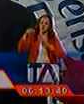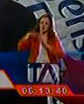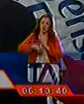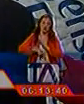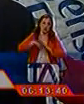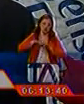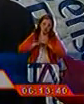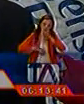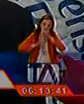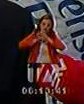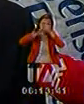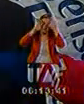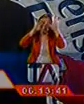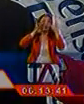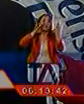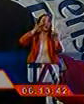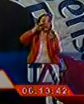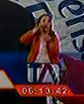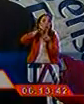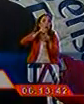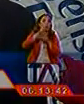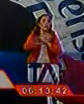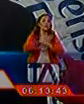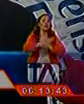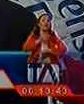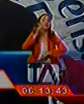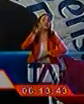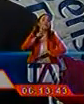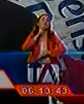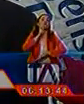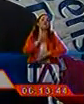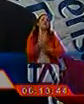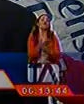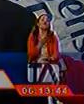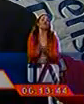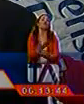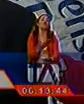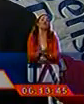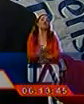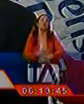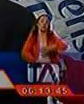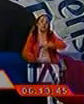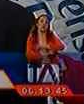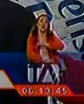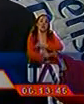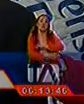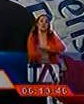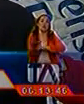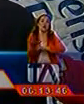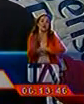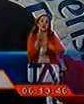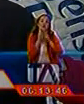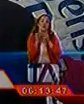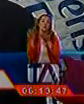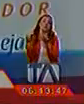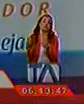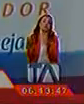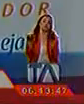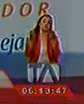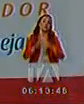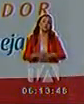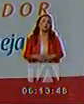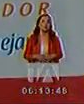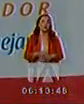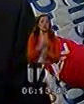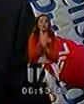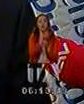generar mensajes sin sustento, sin verificación, que traigan resultados lamentables como el que ha sucedido. Sin embargo,